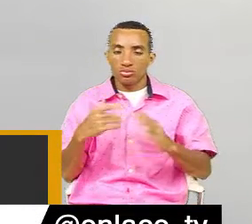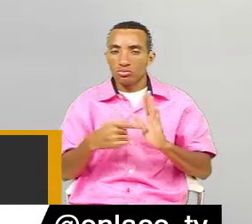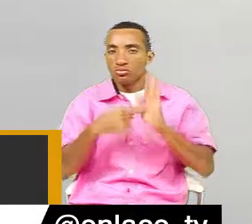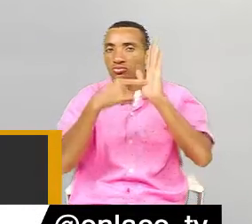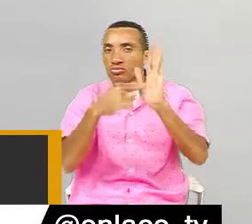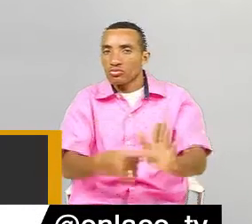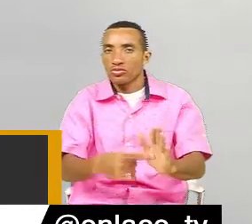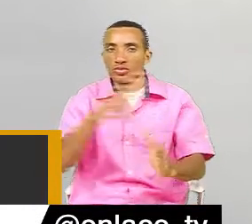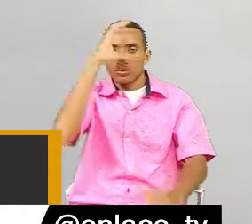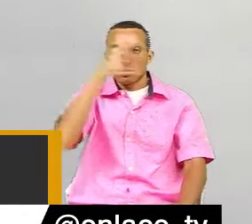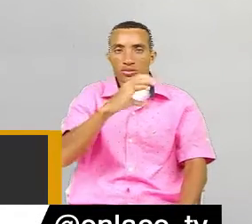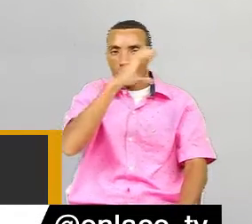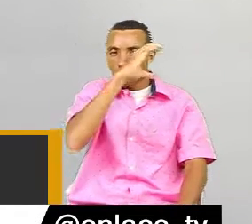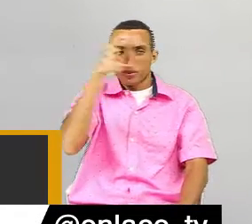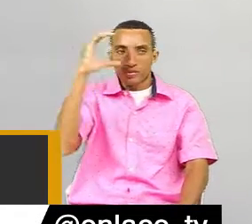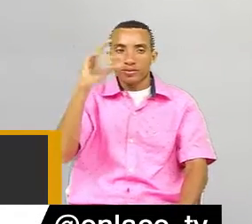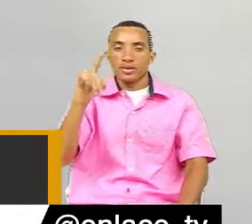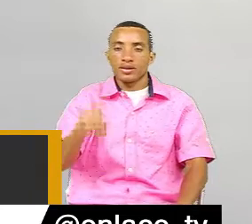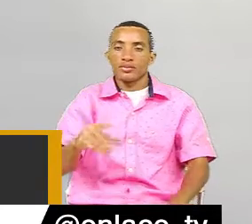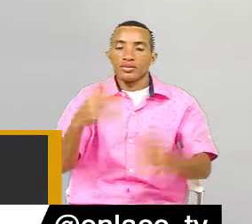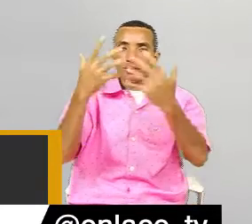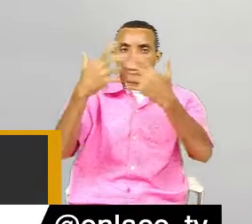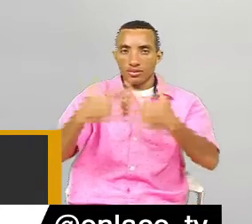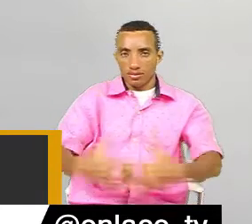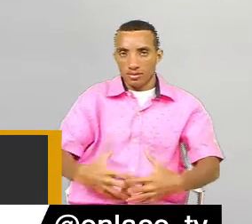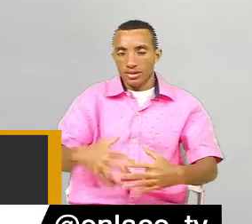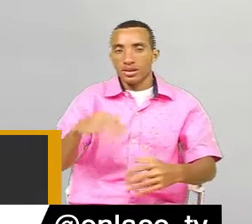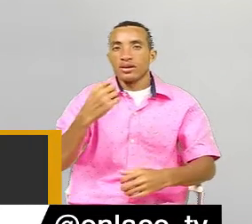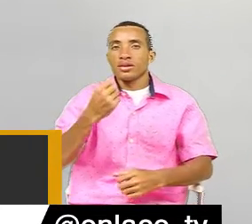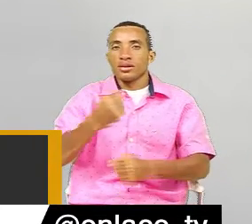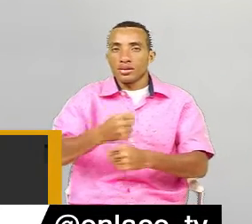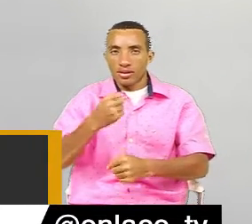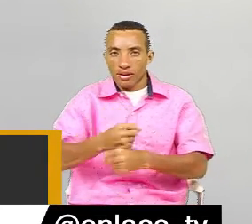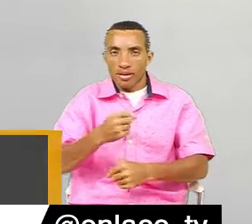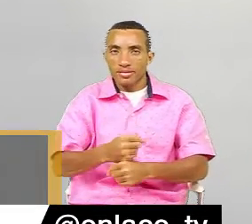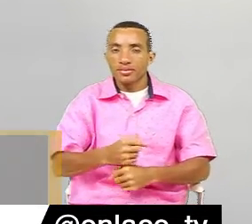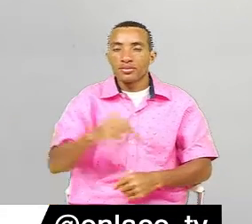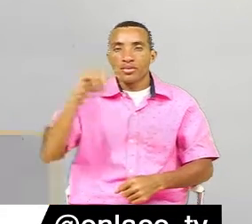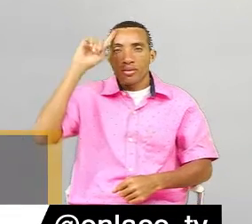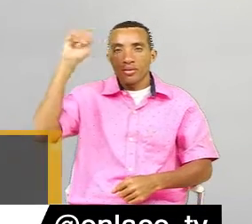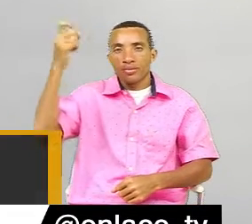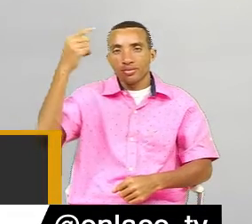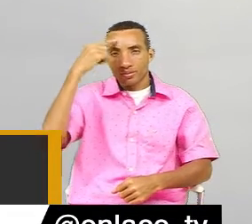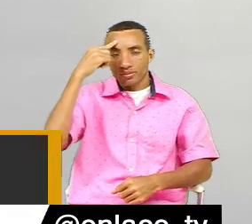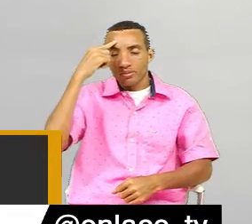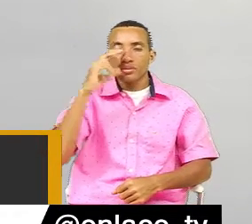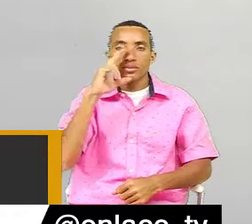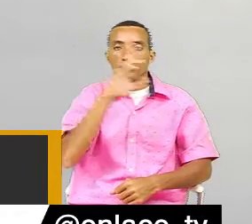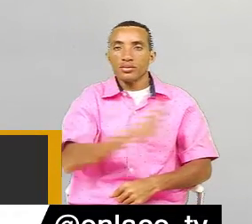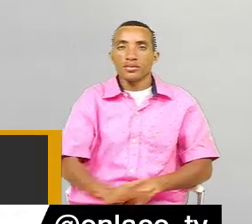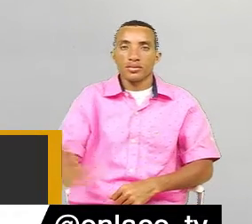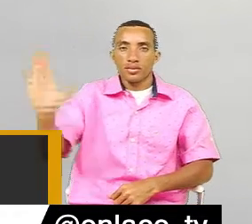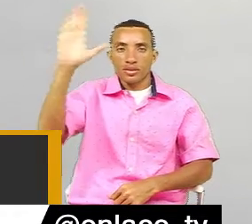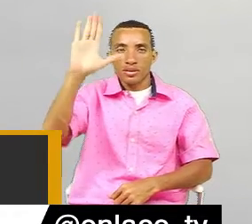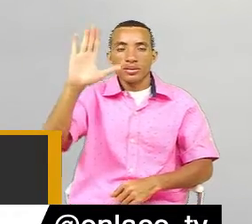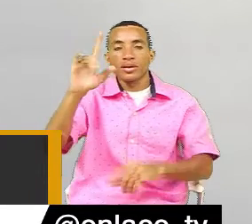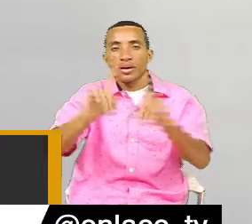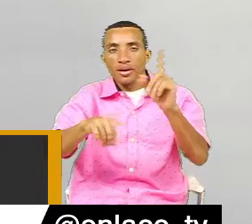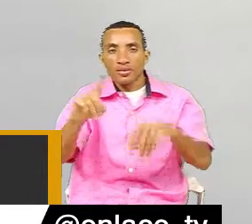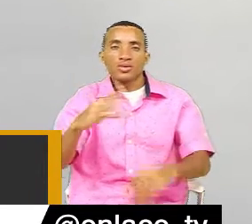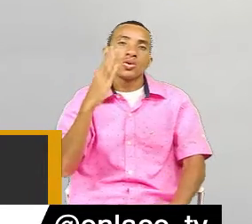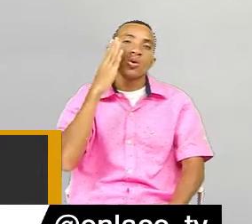a través de la Agencia de Empleo es una iniciativa que tiene el gobierno nacional, el cual promueve la contratación de jóvenes que no